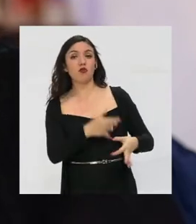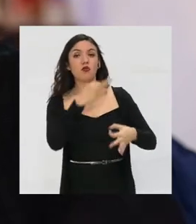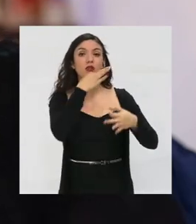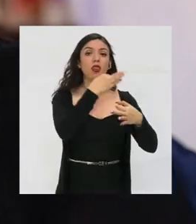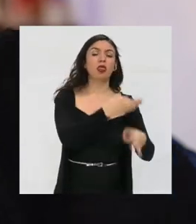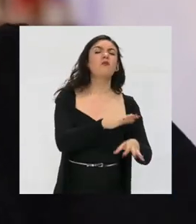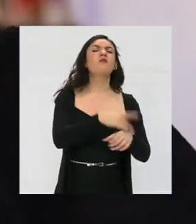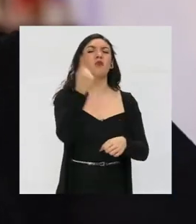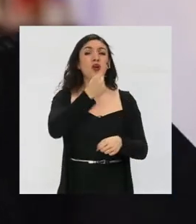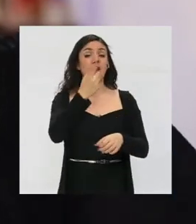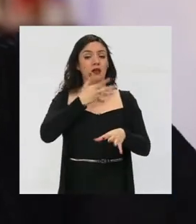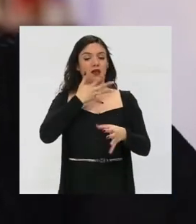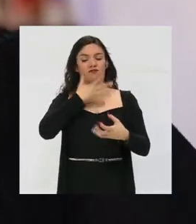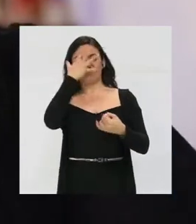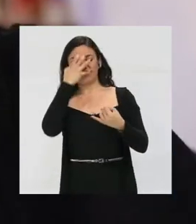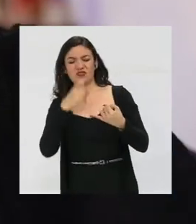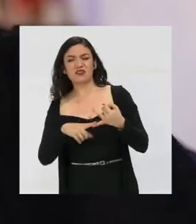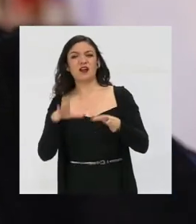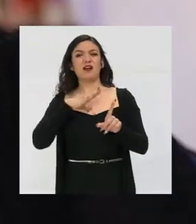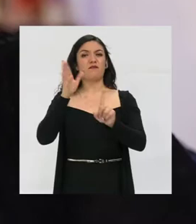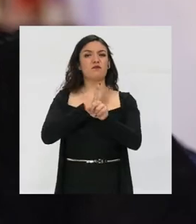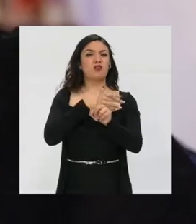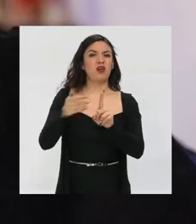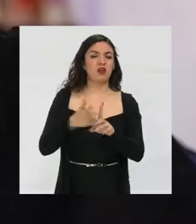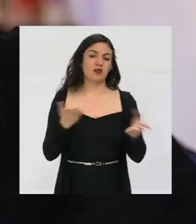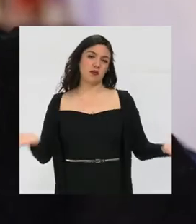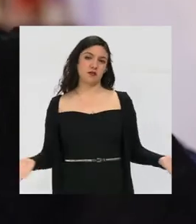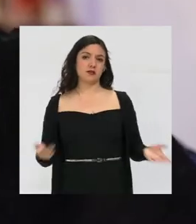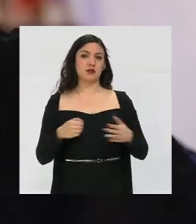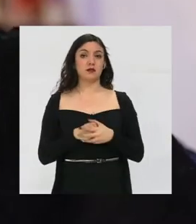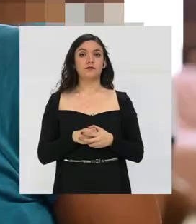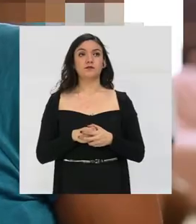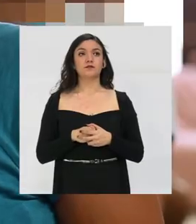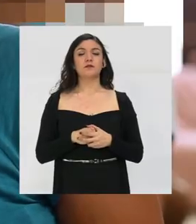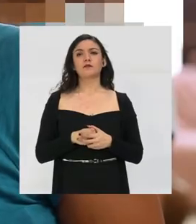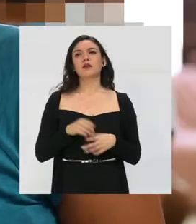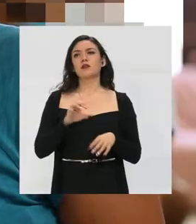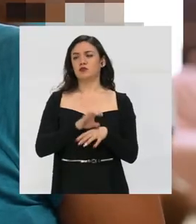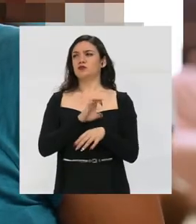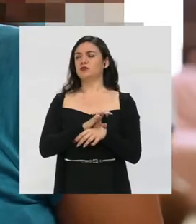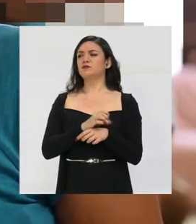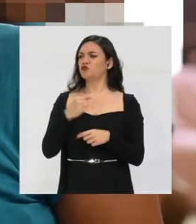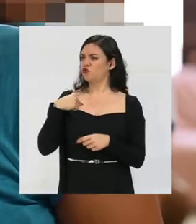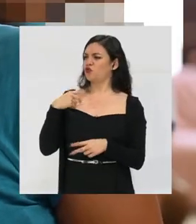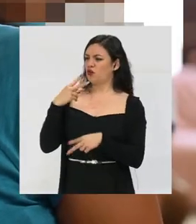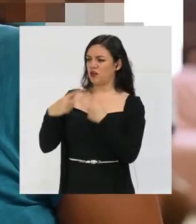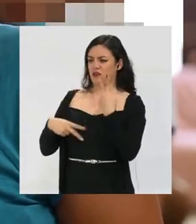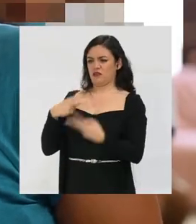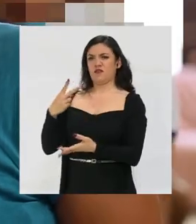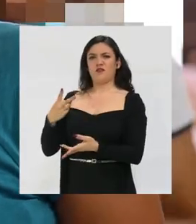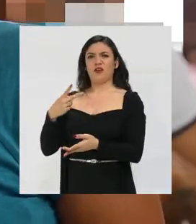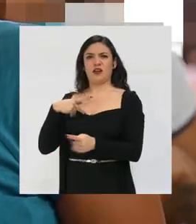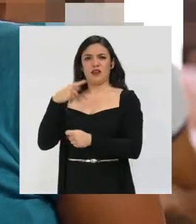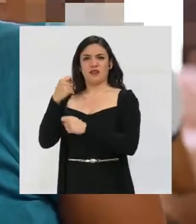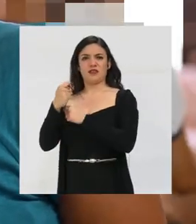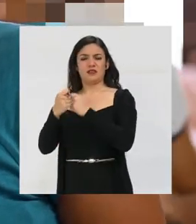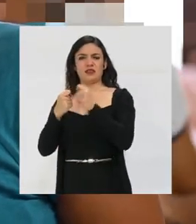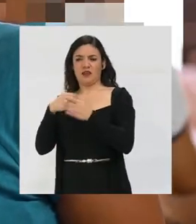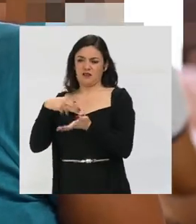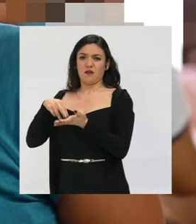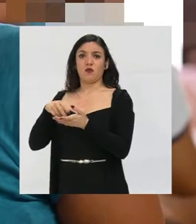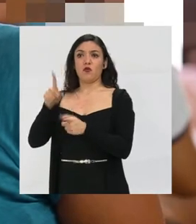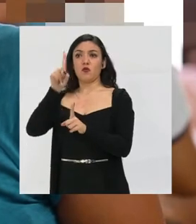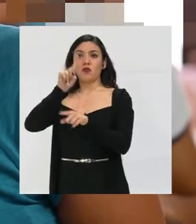una situación de abandono, de tristeza, de violencia. Y pues yo había ido a la tienda y pues